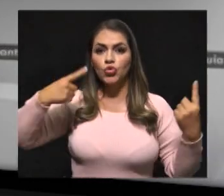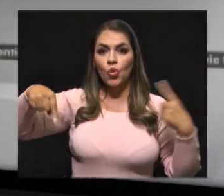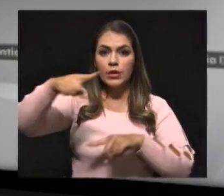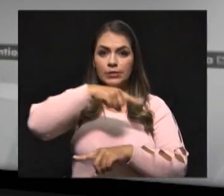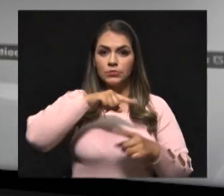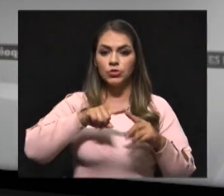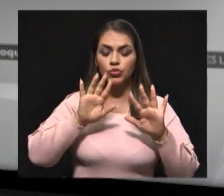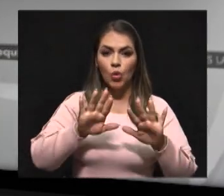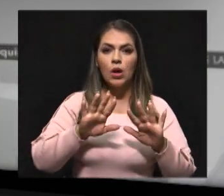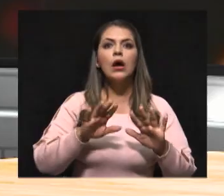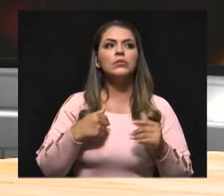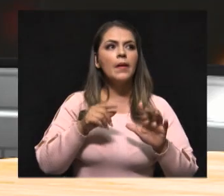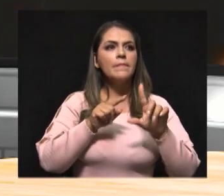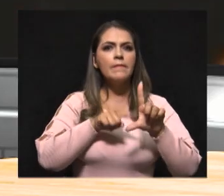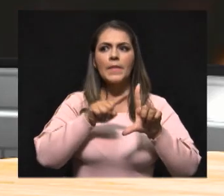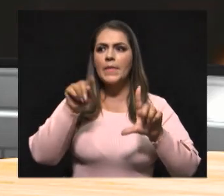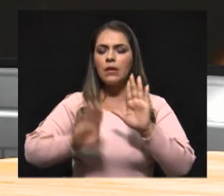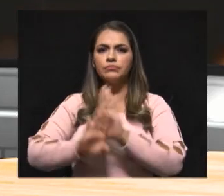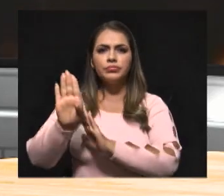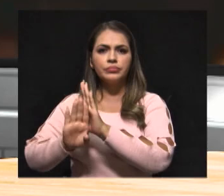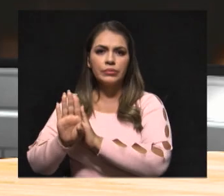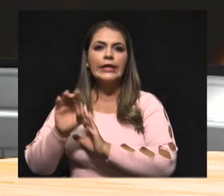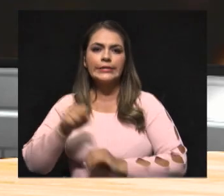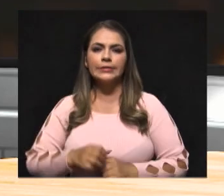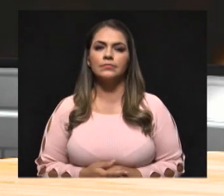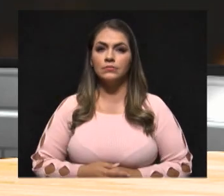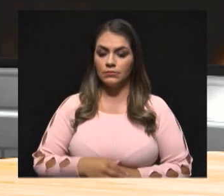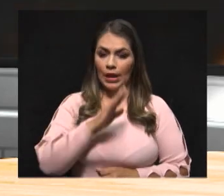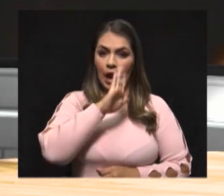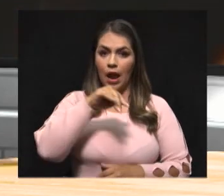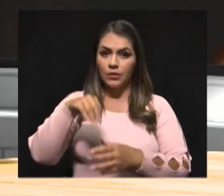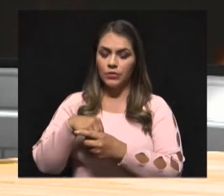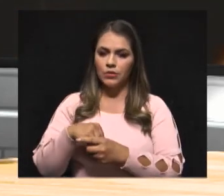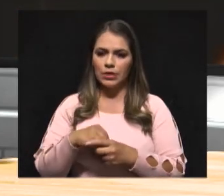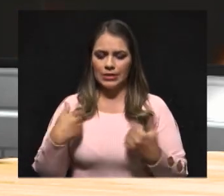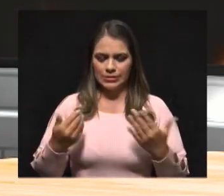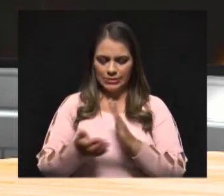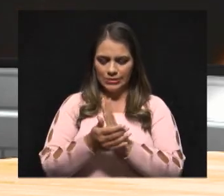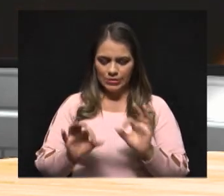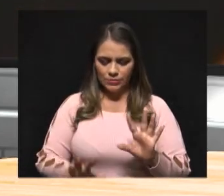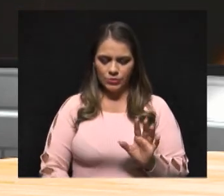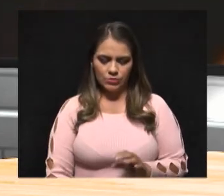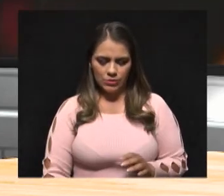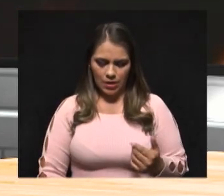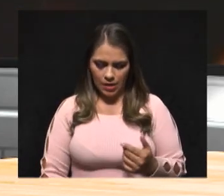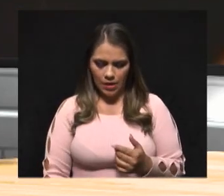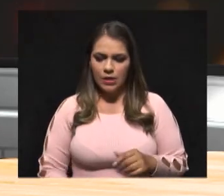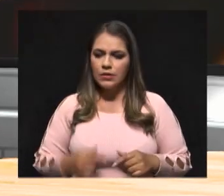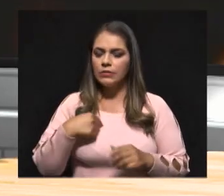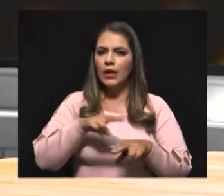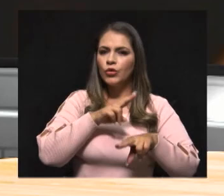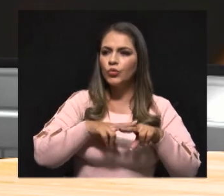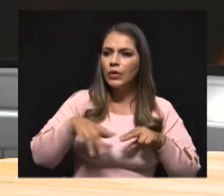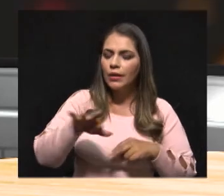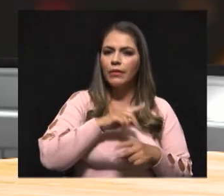hoy está en crecimiento y todo el mundo de una medicina a tener su congreso antioquia tiene la posibilidad que tú decidas ahora un turismo naturaleza un turismo